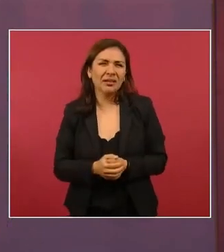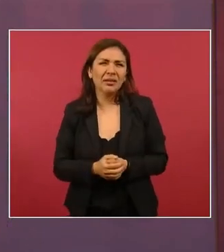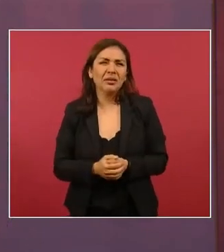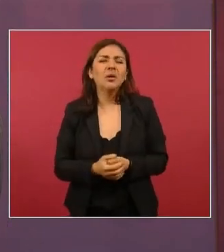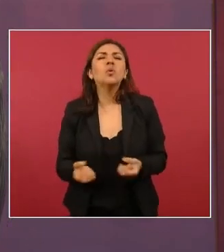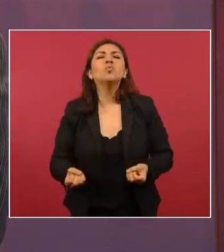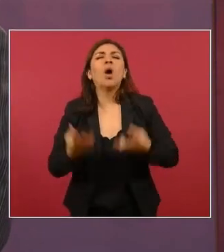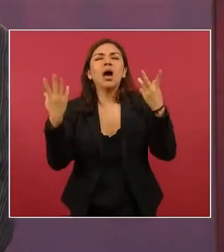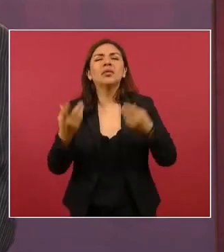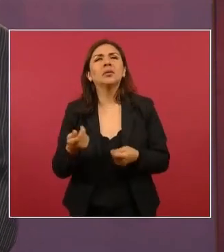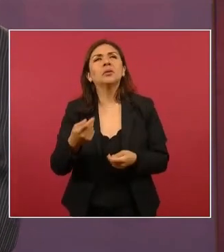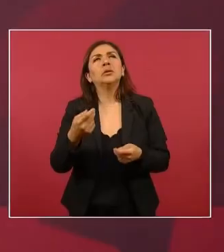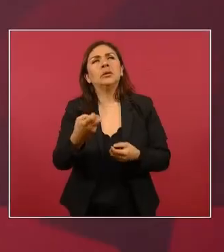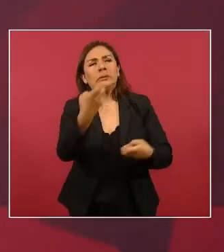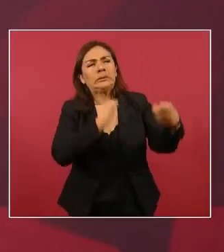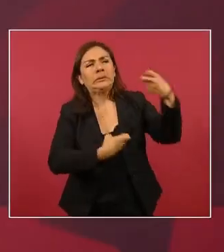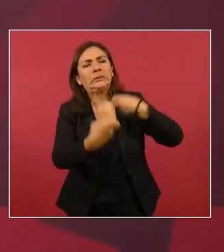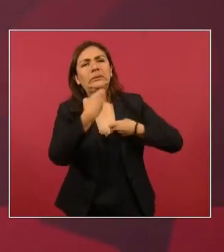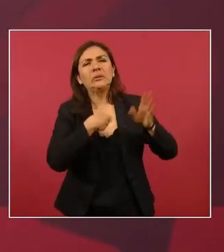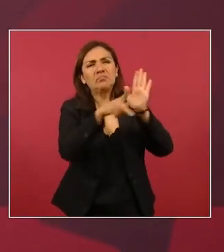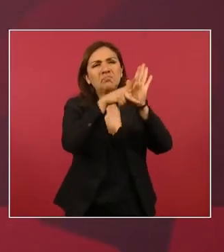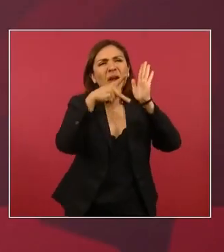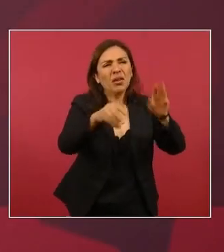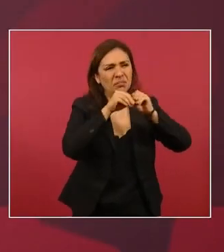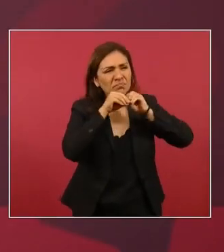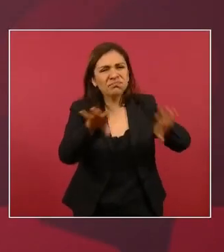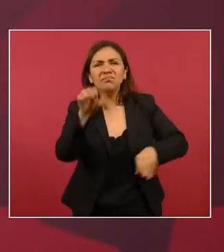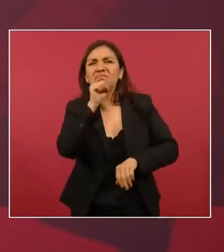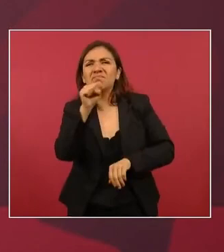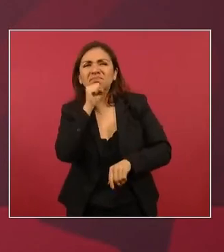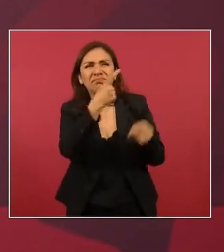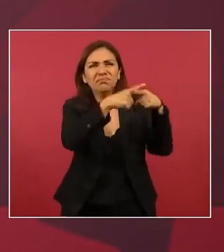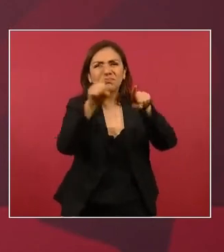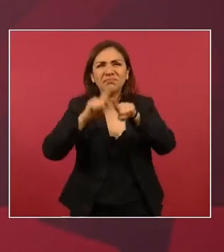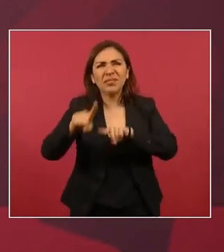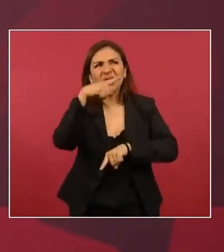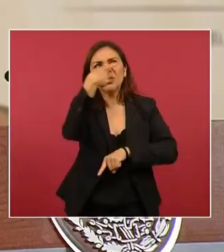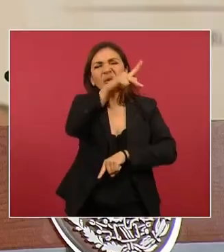periodicazos del Wall Street Journal, ay, nanita,